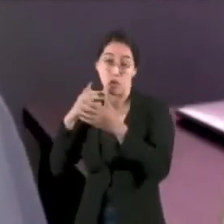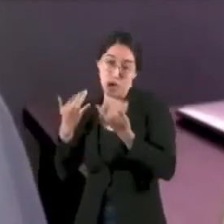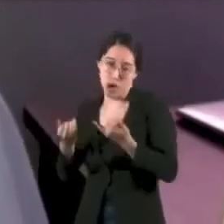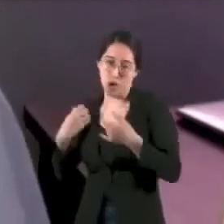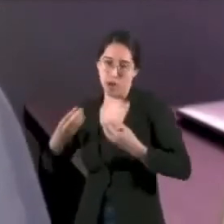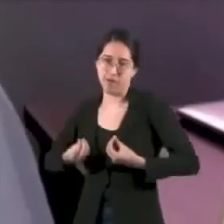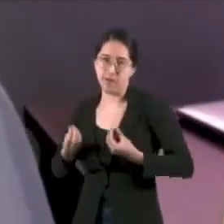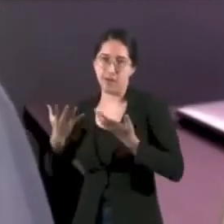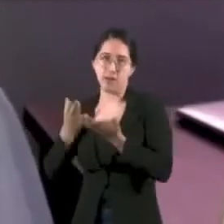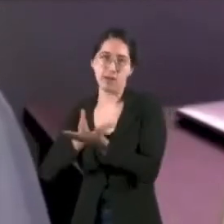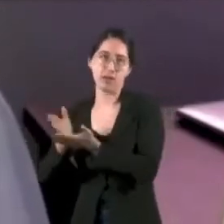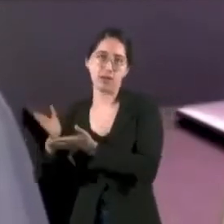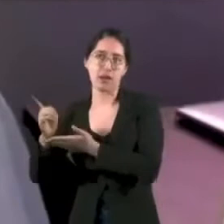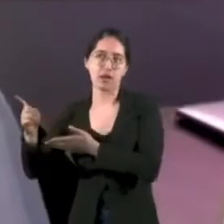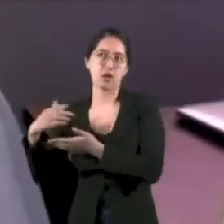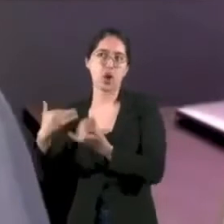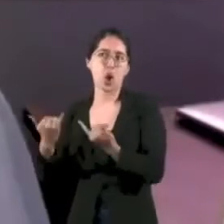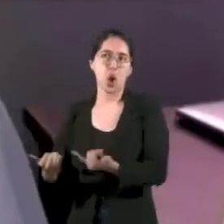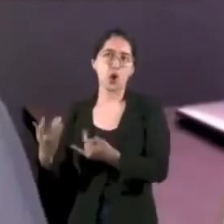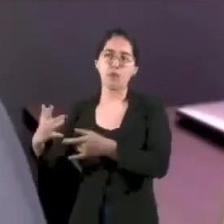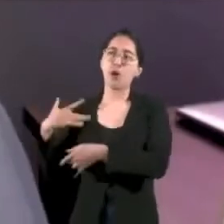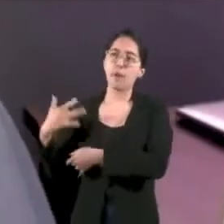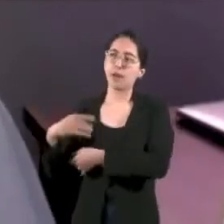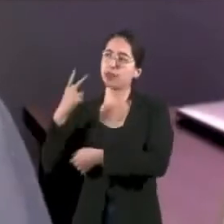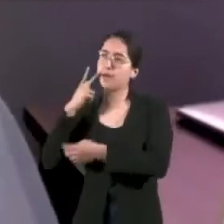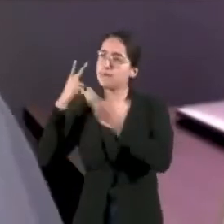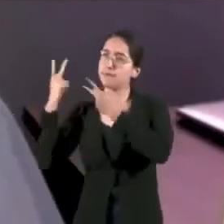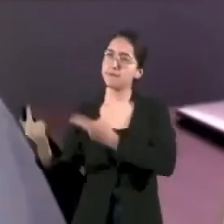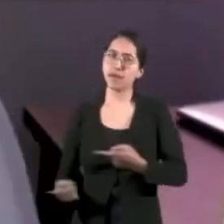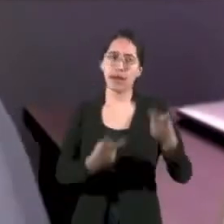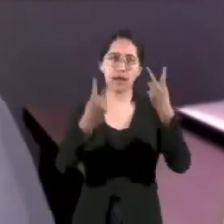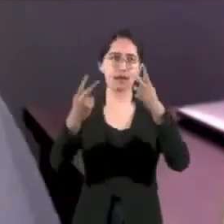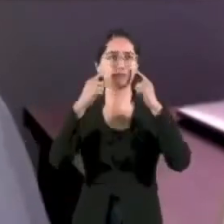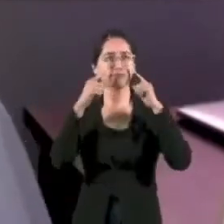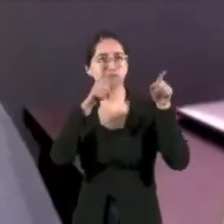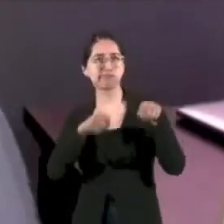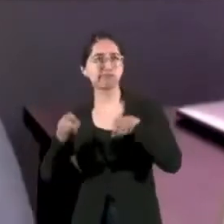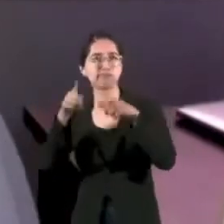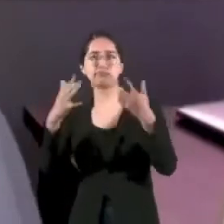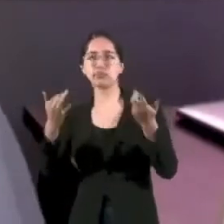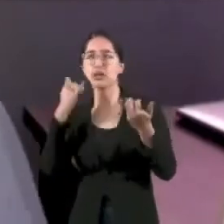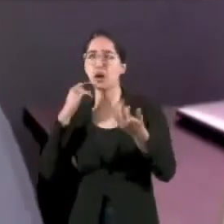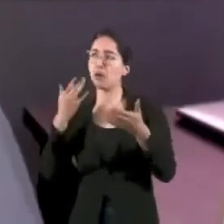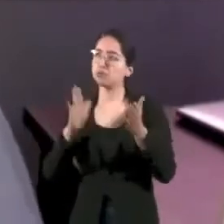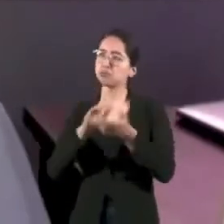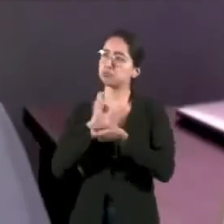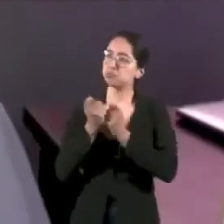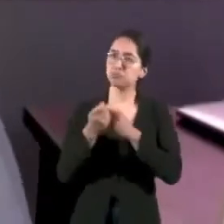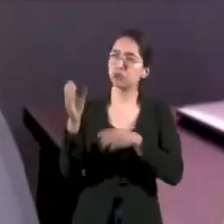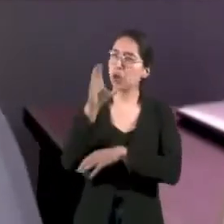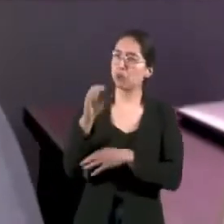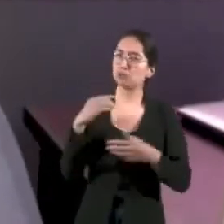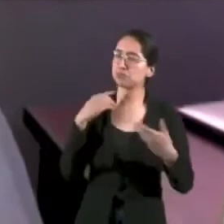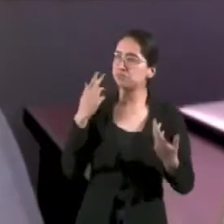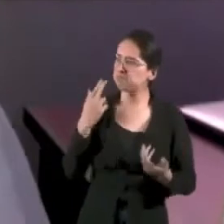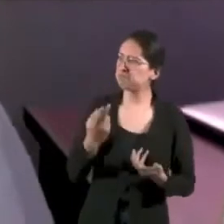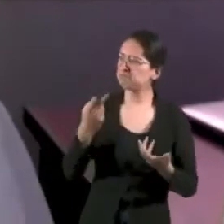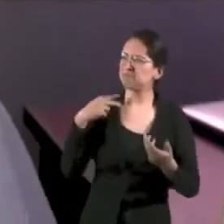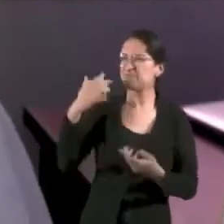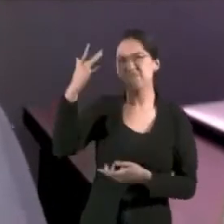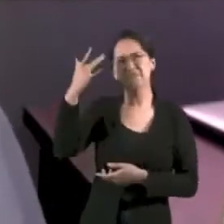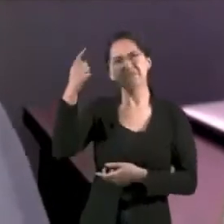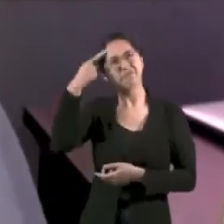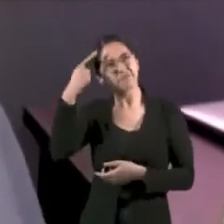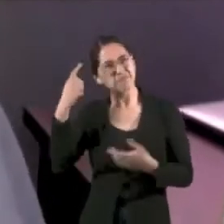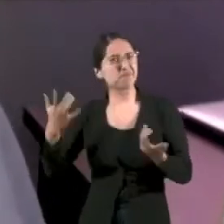cómo se sentirían frustrados de ver cómo el objetivo central se fue desviando en la dinámica de la guerra. Entonces, es una dinámica en un contexto